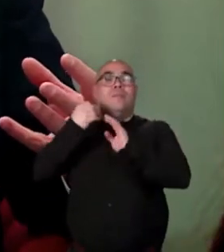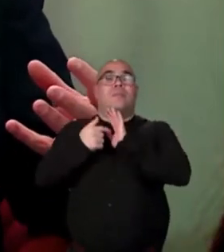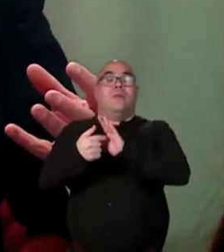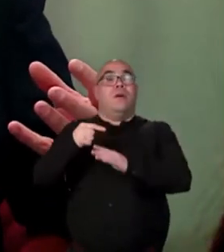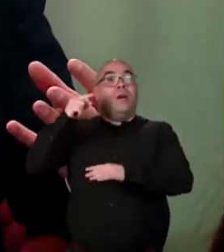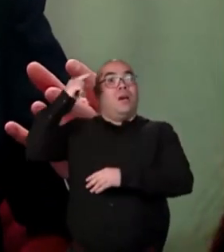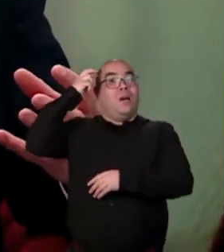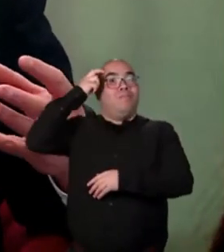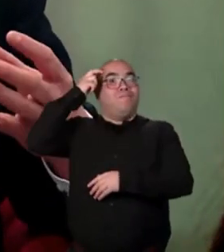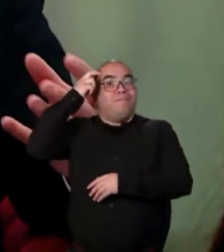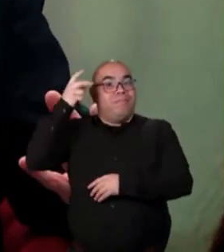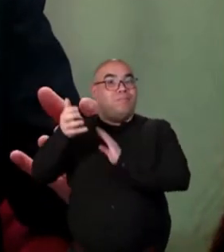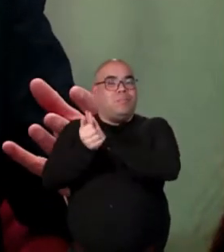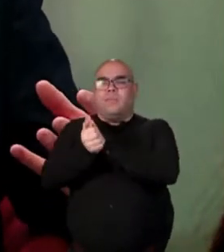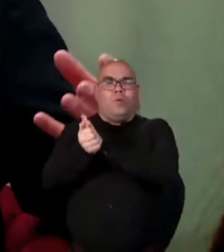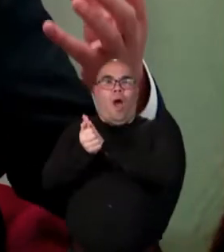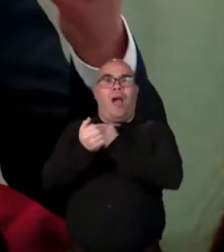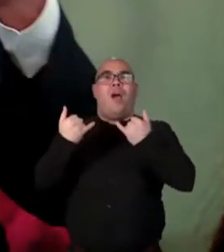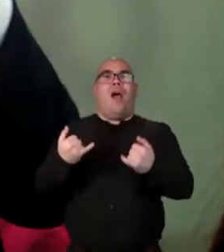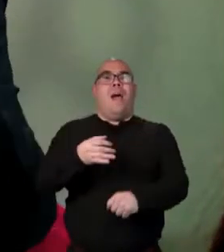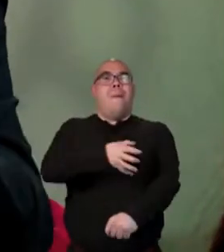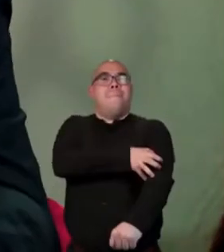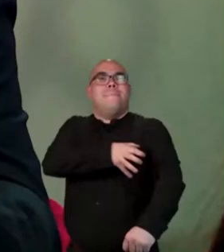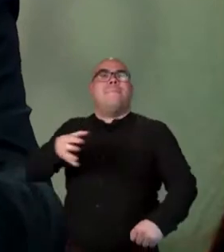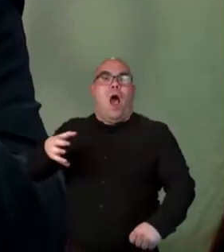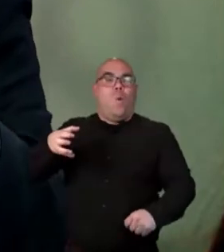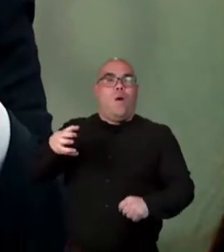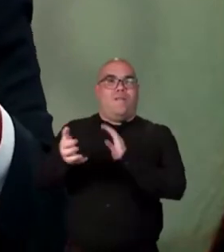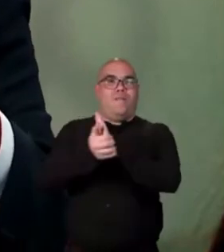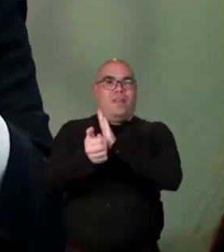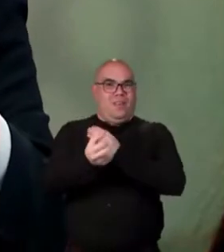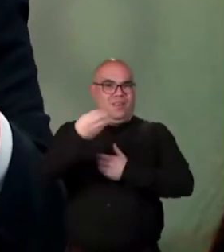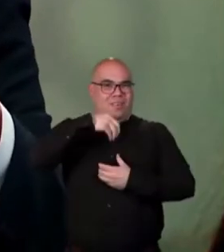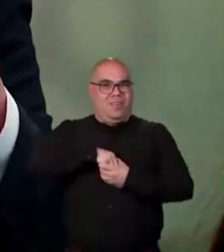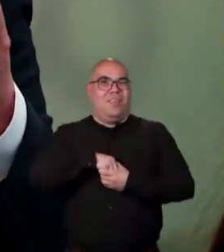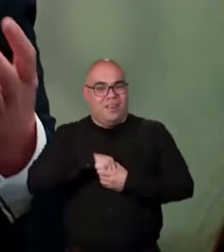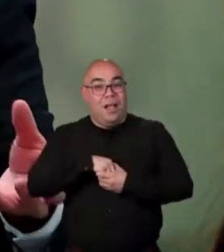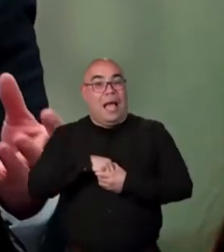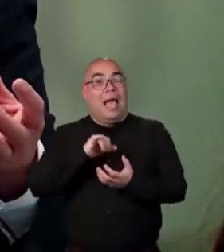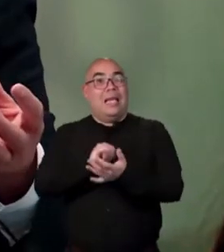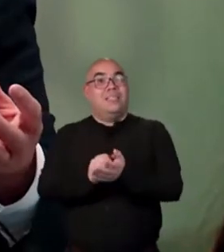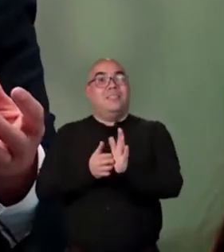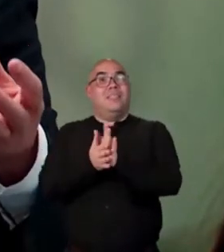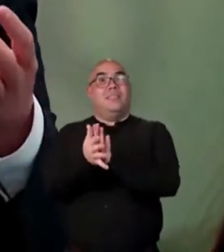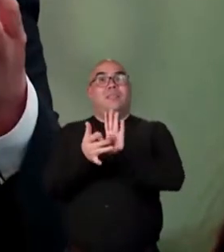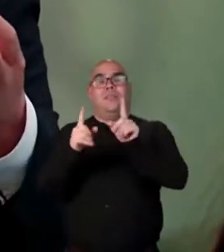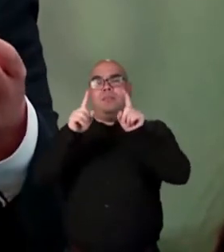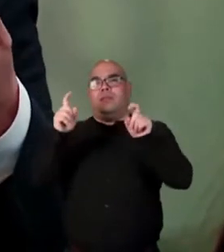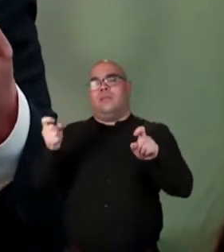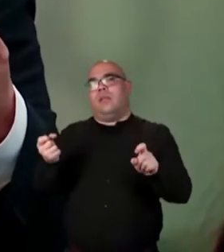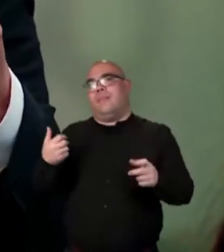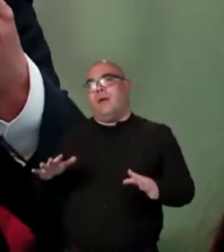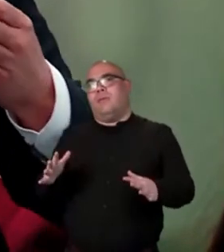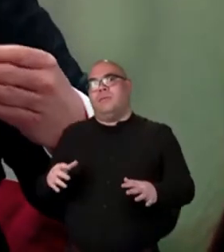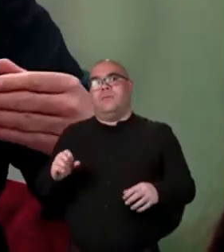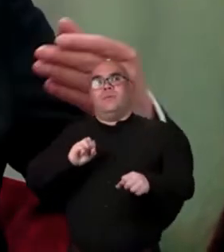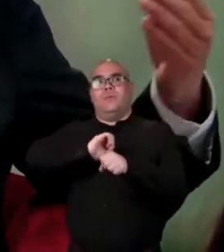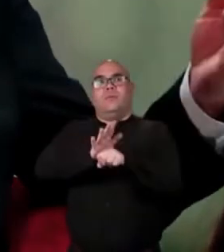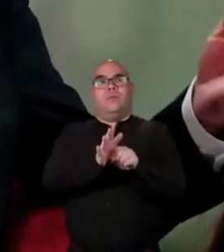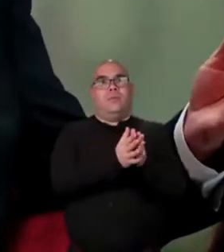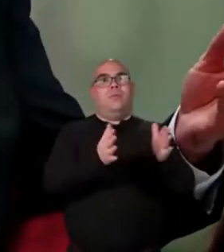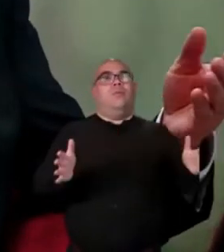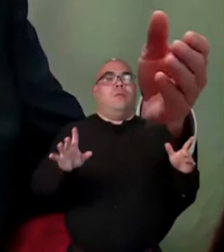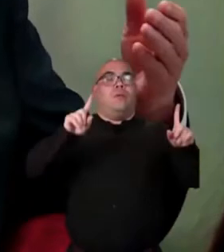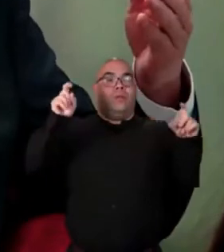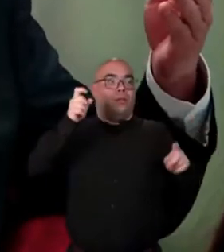de los padres que son tan poderosas que son tan importantes lo que viene que nos pasó en la pandemia lograr tu muchacho se adaptará